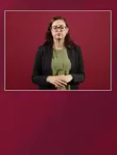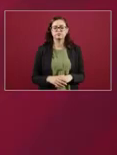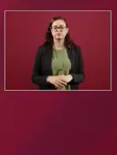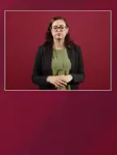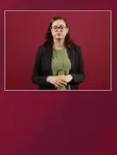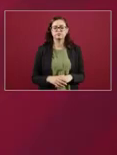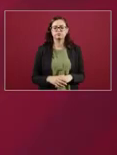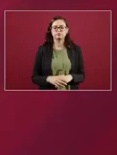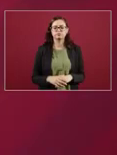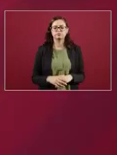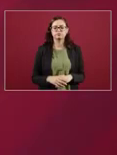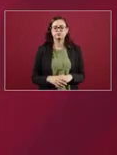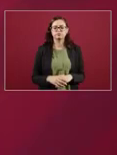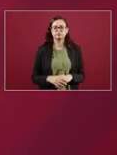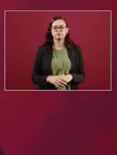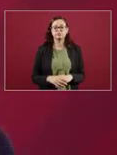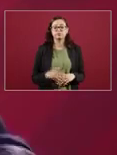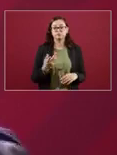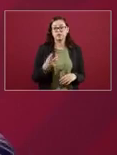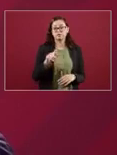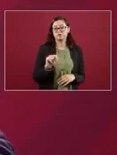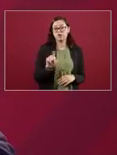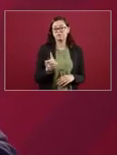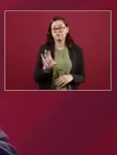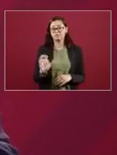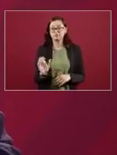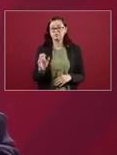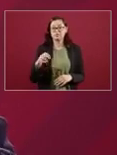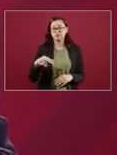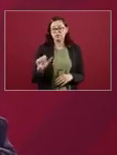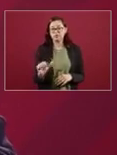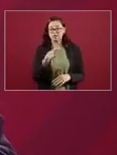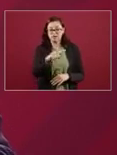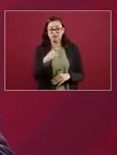acordar el tratado